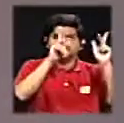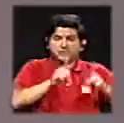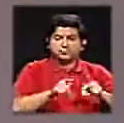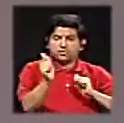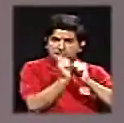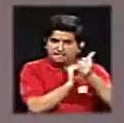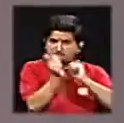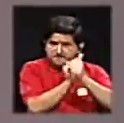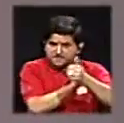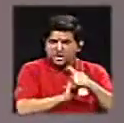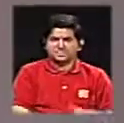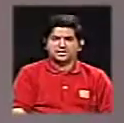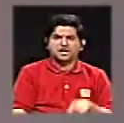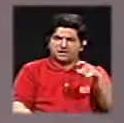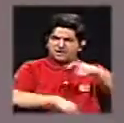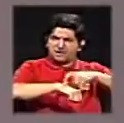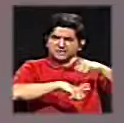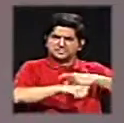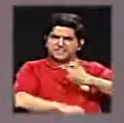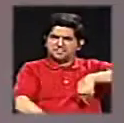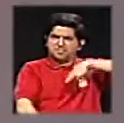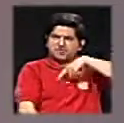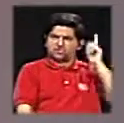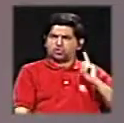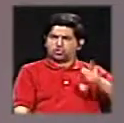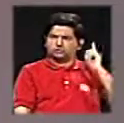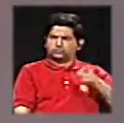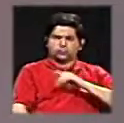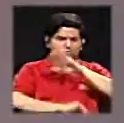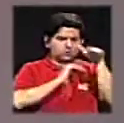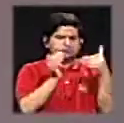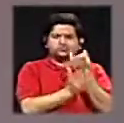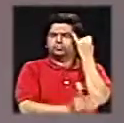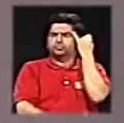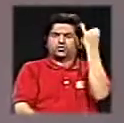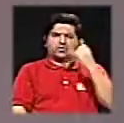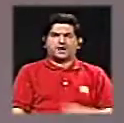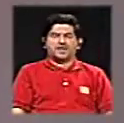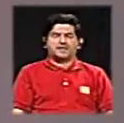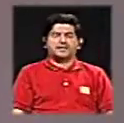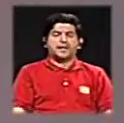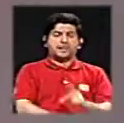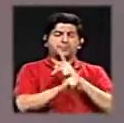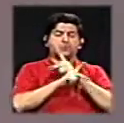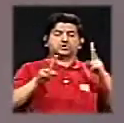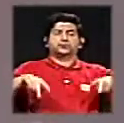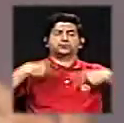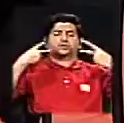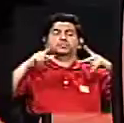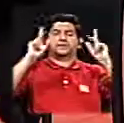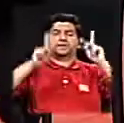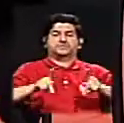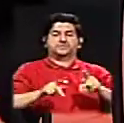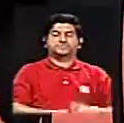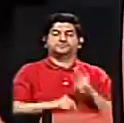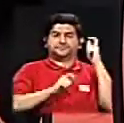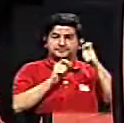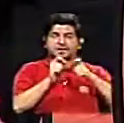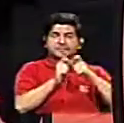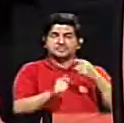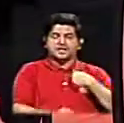pasaran por ahí. Entonces ahí es donde hacemos esta advertencia con toda la intención de salvaguardar la vida humana. Precisamente